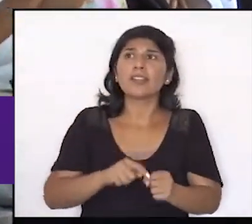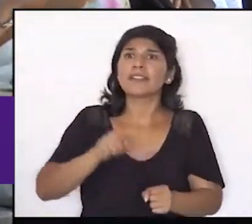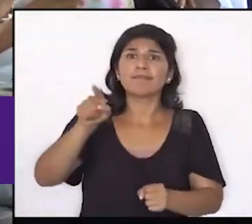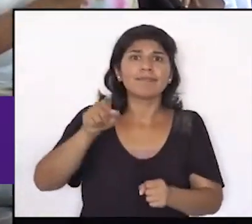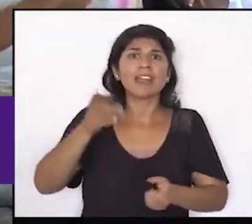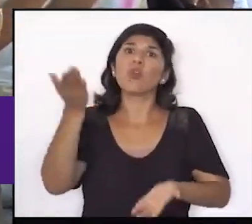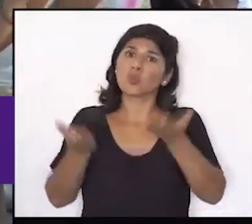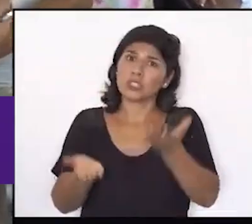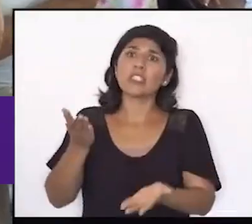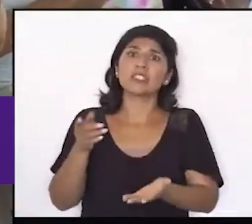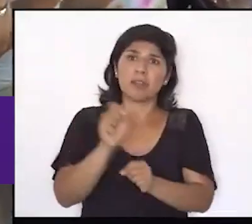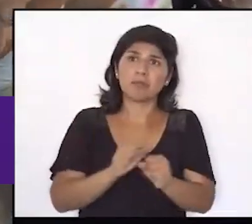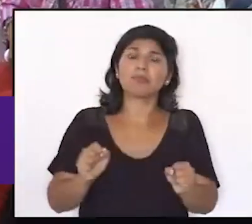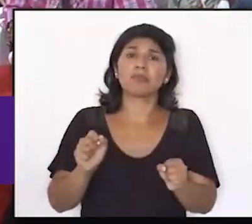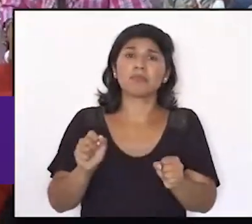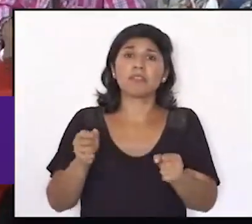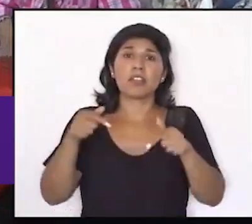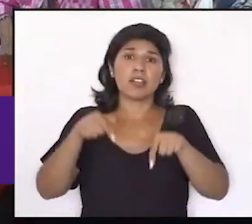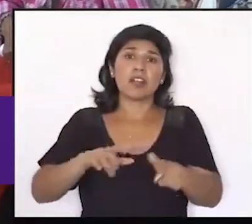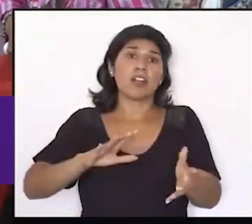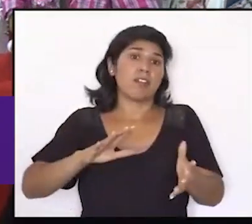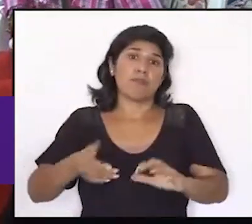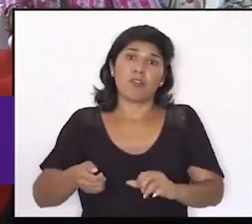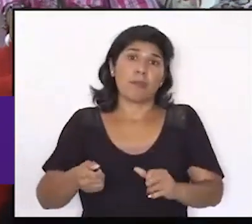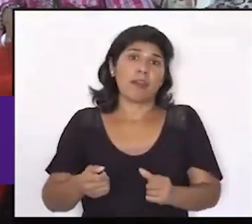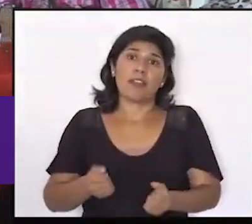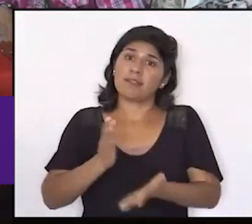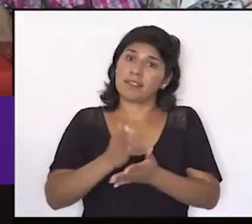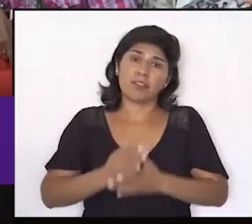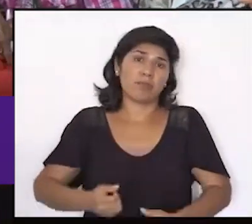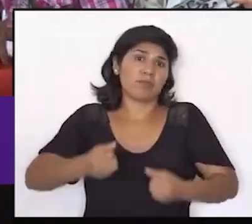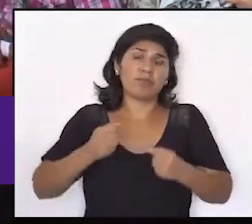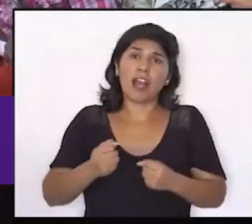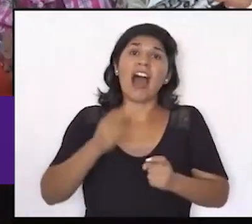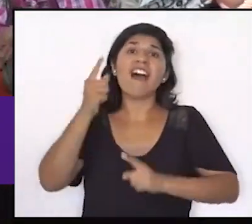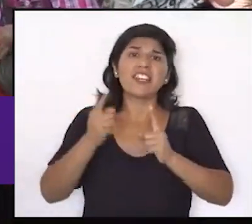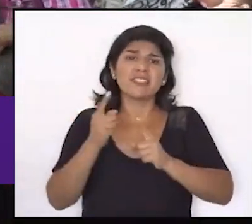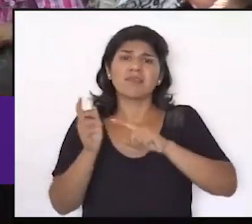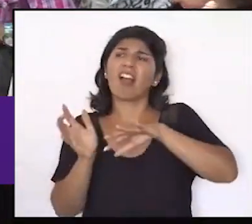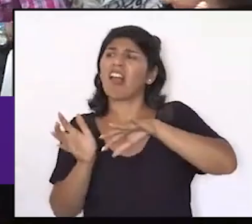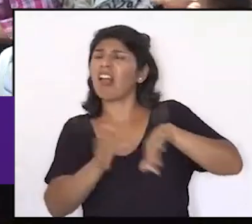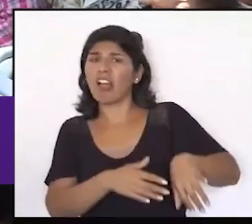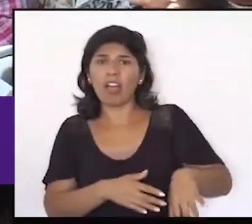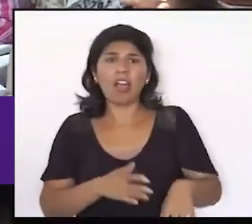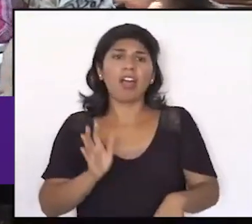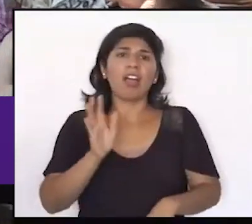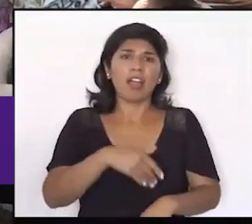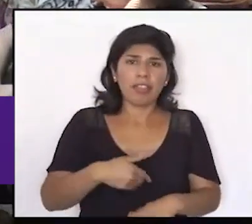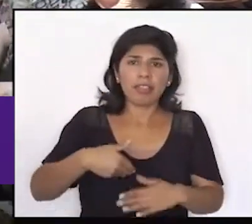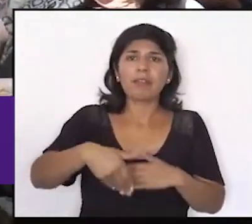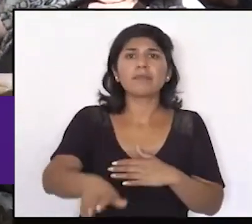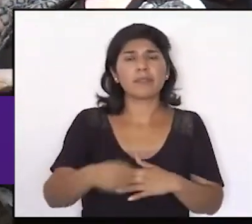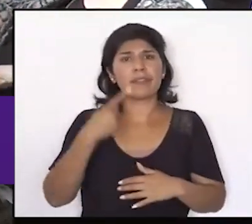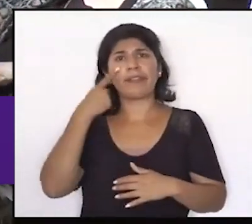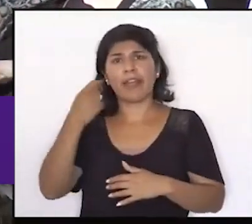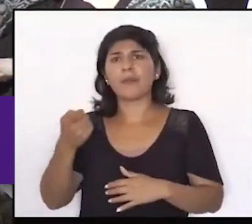puedan ir a la justicia, que es una de las formas también de las reivindicaciones, que muchas veces queda olvidada y después en el